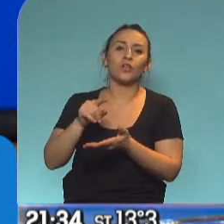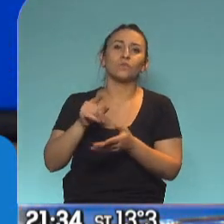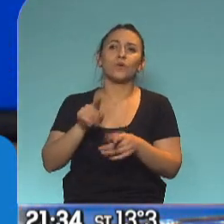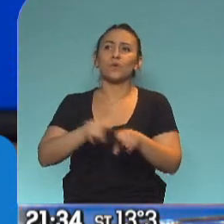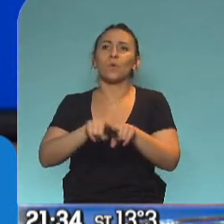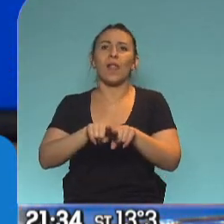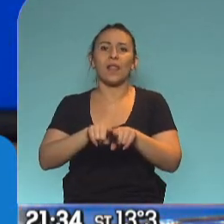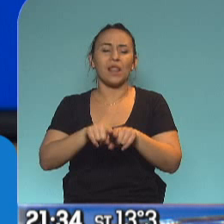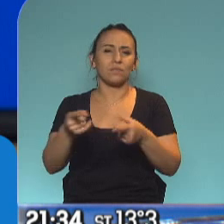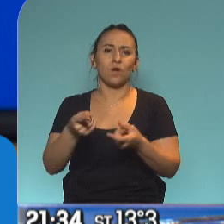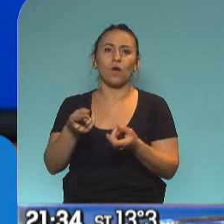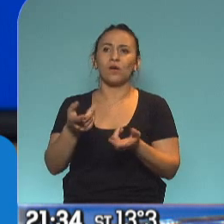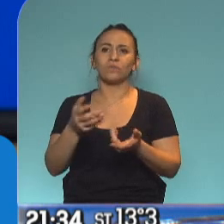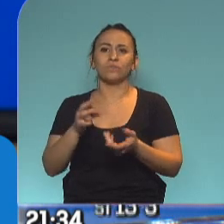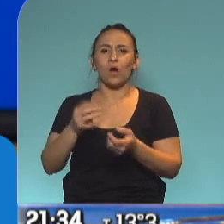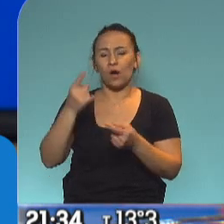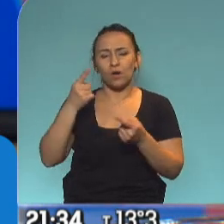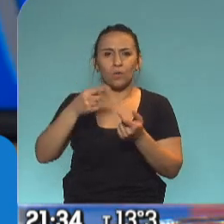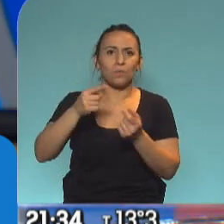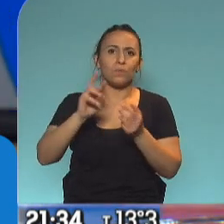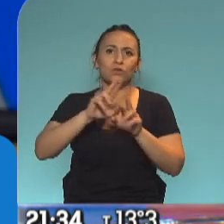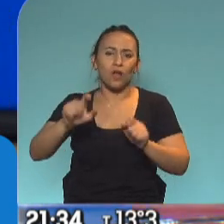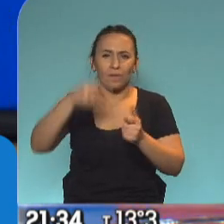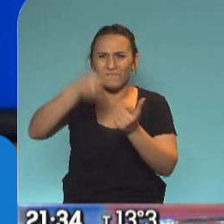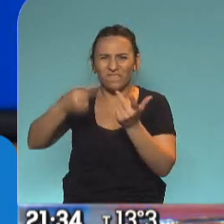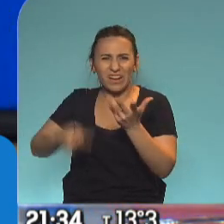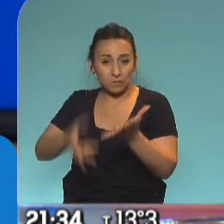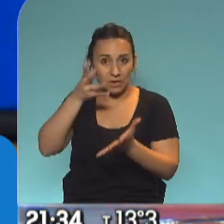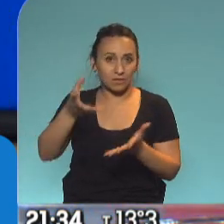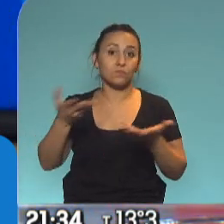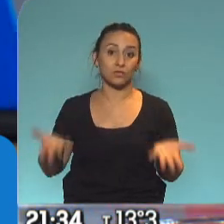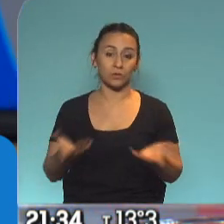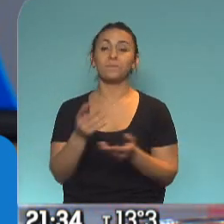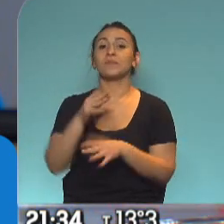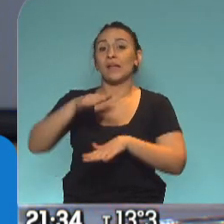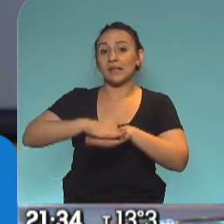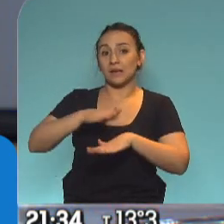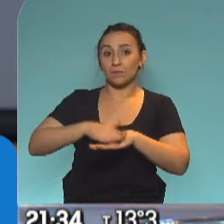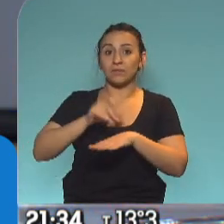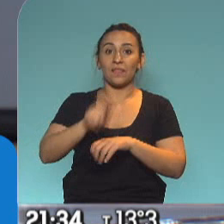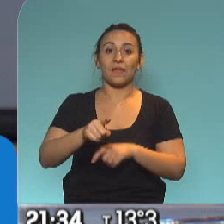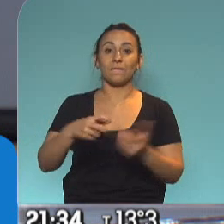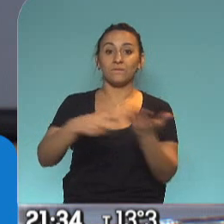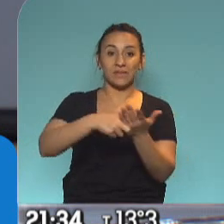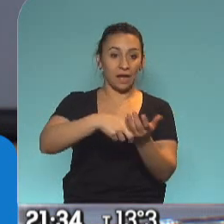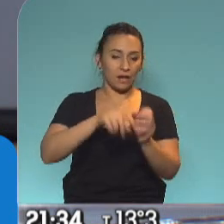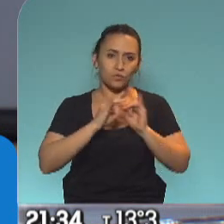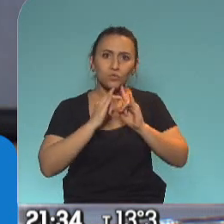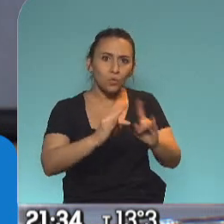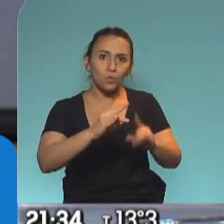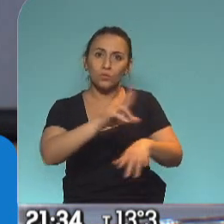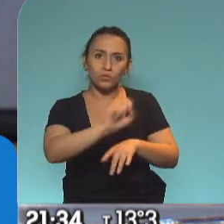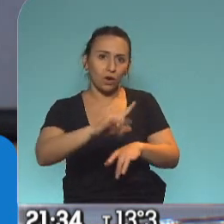en su función de acusación y de investigación pública. La verdad, esa es la tarea de los fiscales, ese es un trabajo que tienen que hacer los